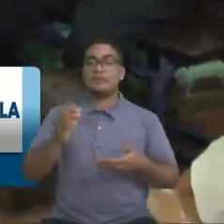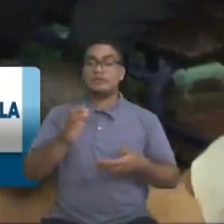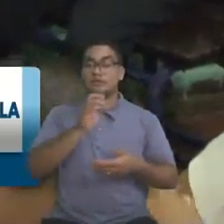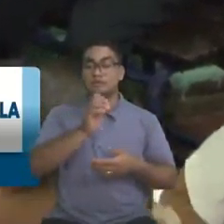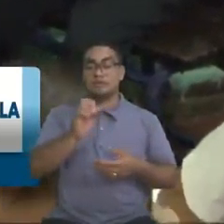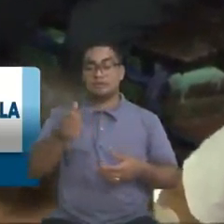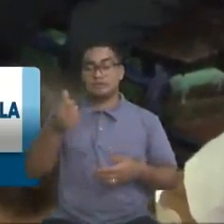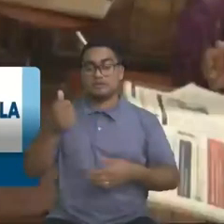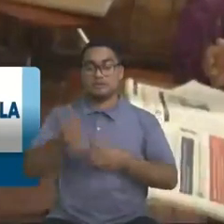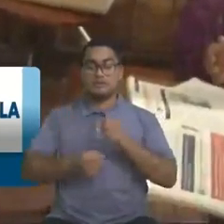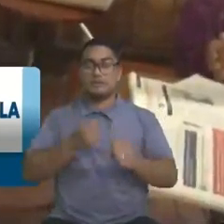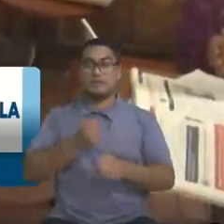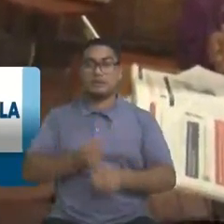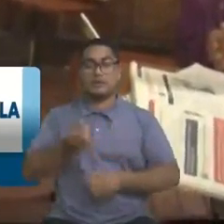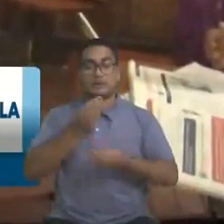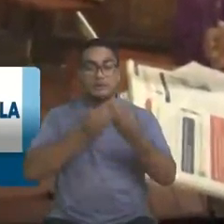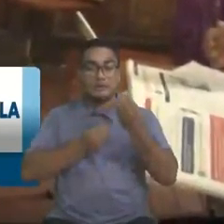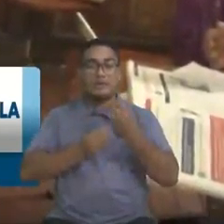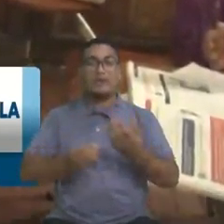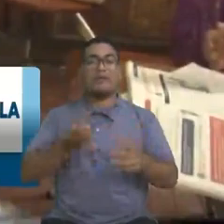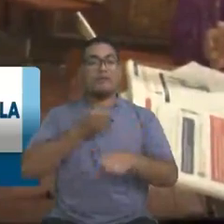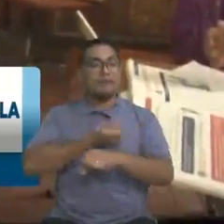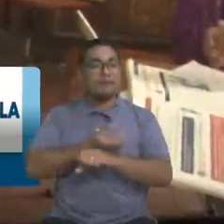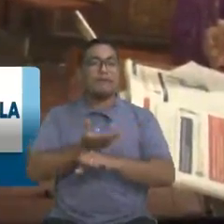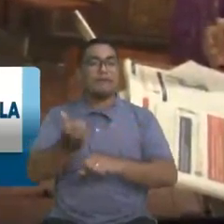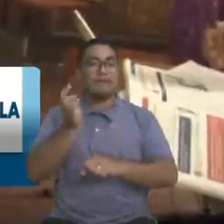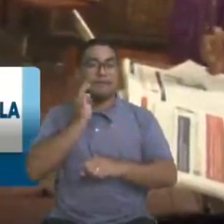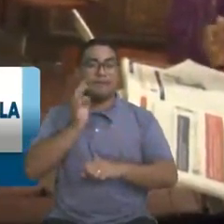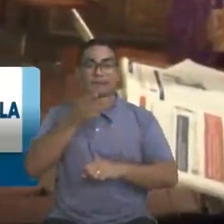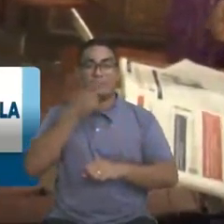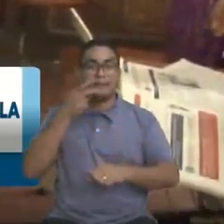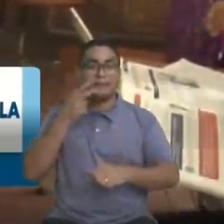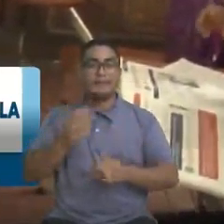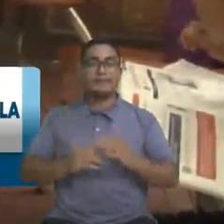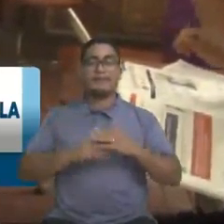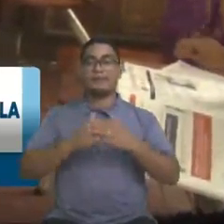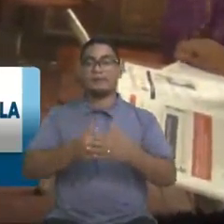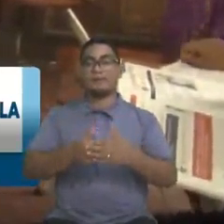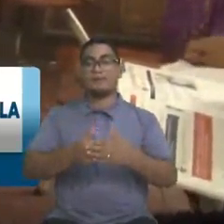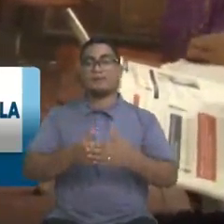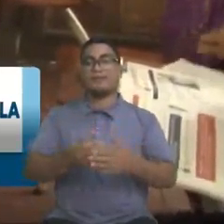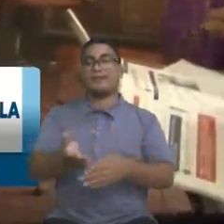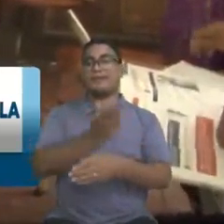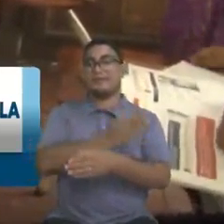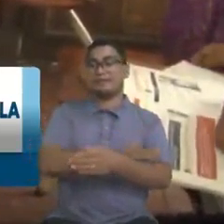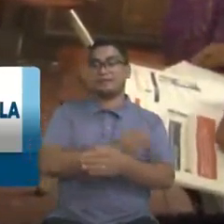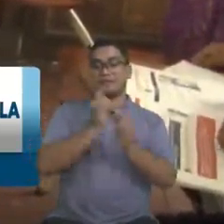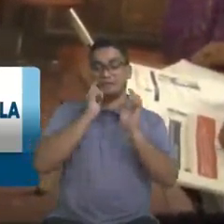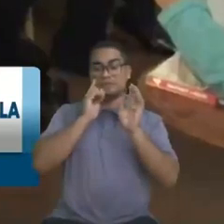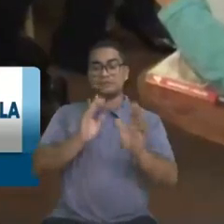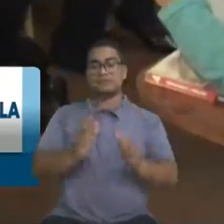encontrado niños de 0 a 6 años con buen peso. Sí. ¿Esto a qué se debe? Principalmente en los